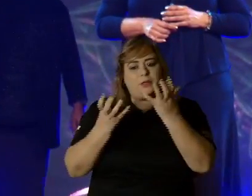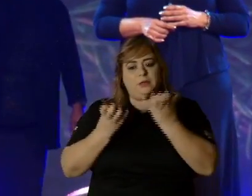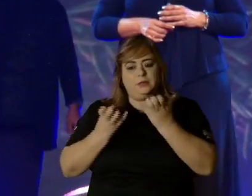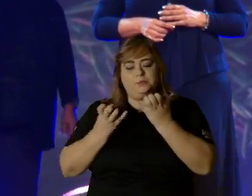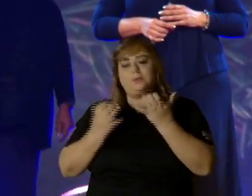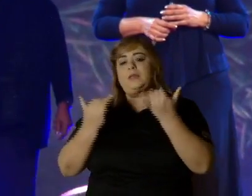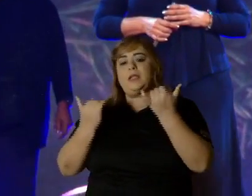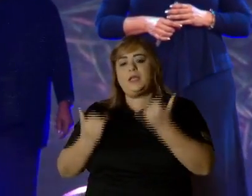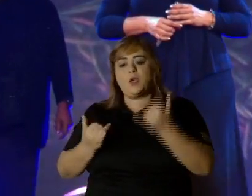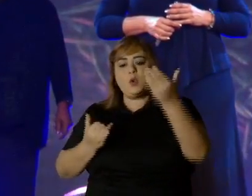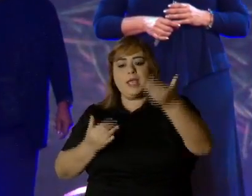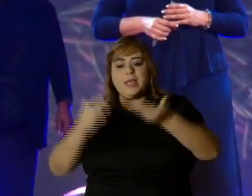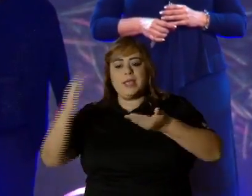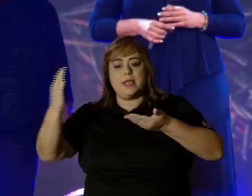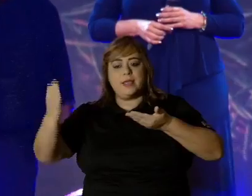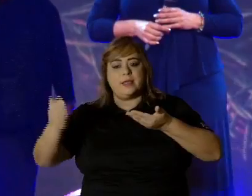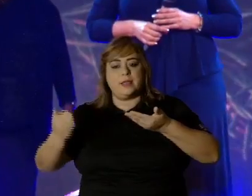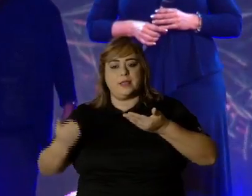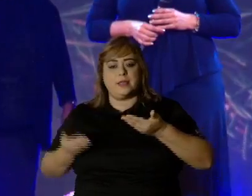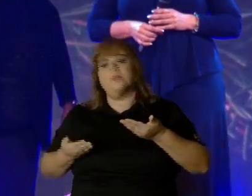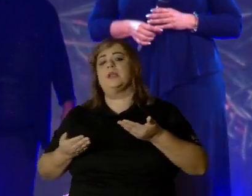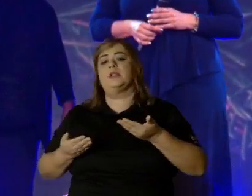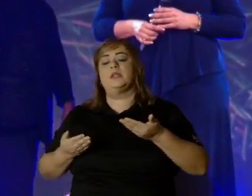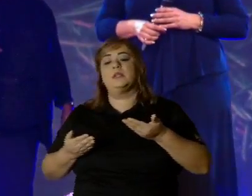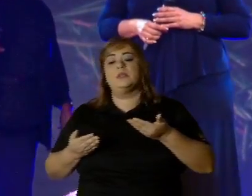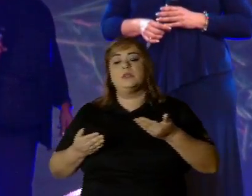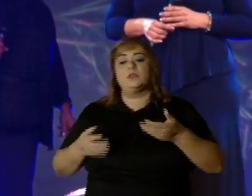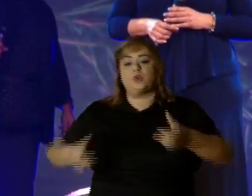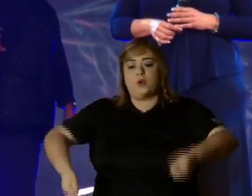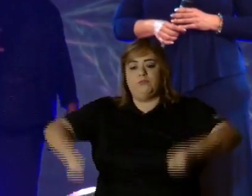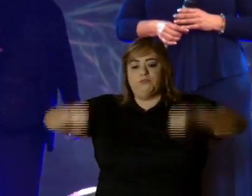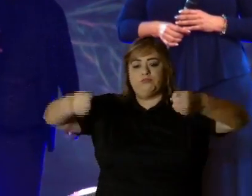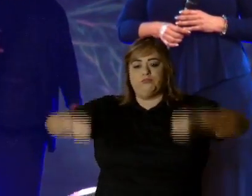por favor, si son tan amables, me traen el cesto de peticiones.